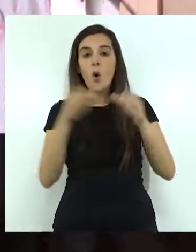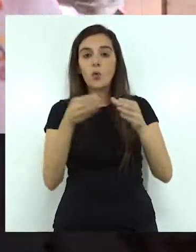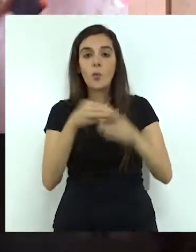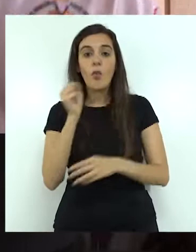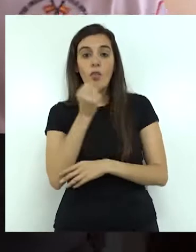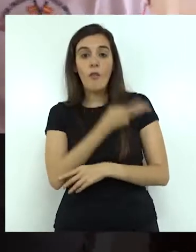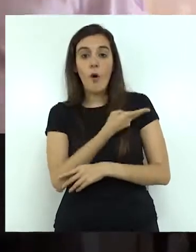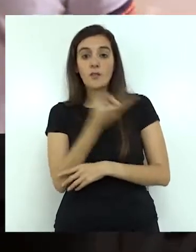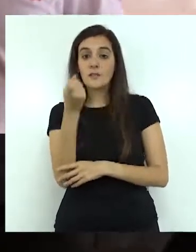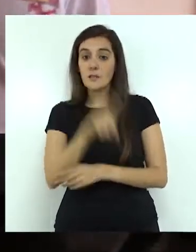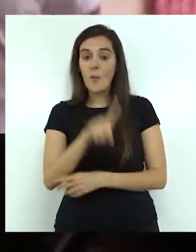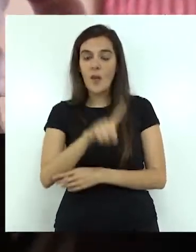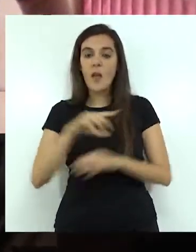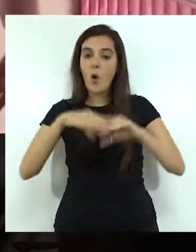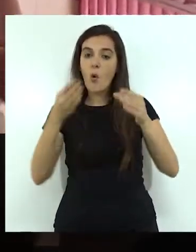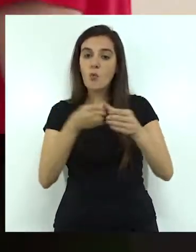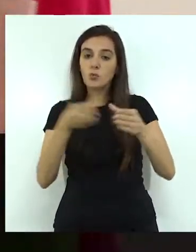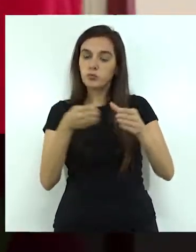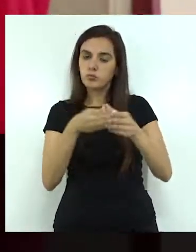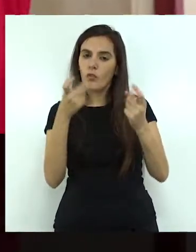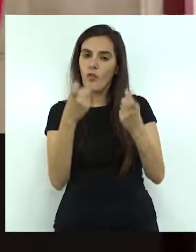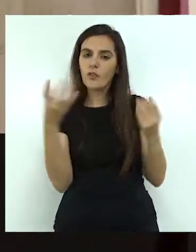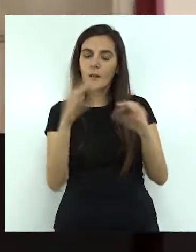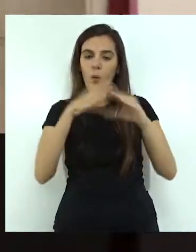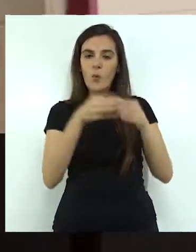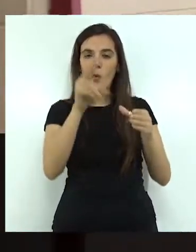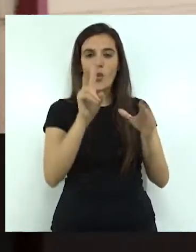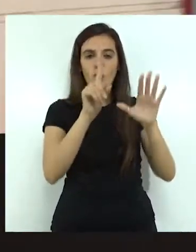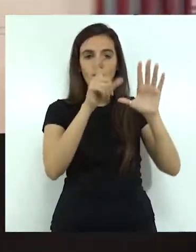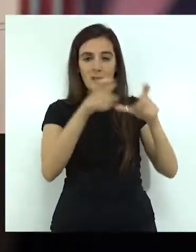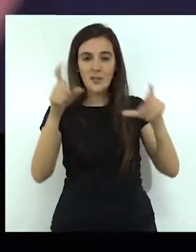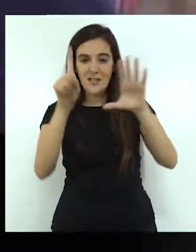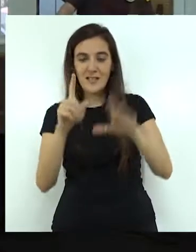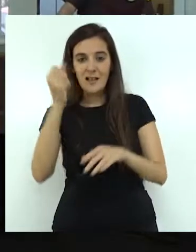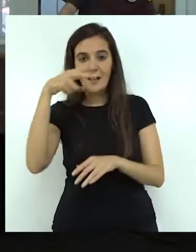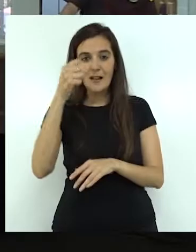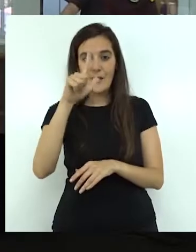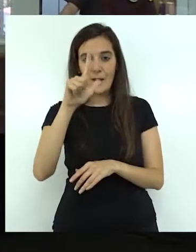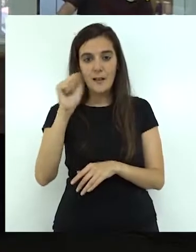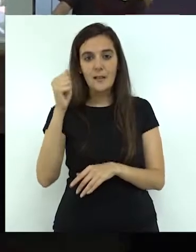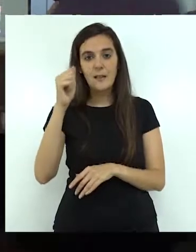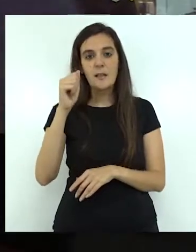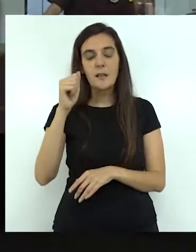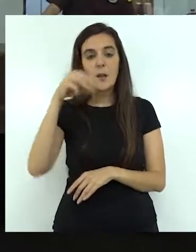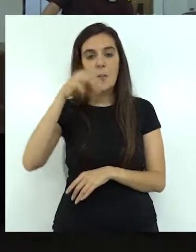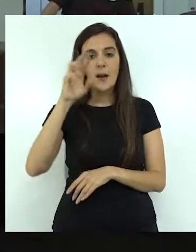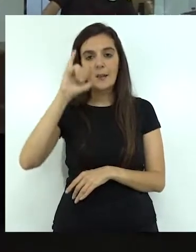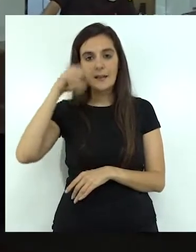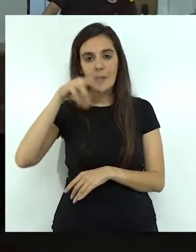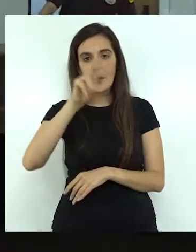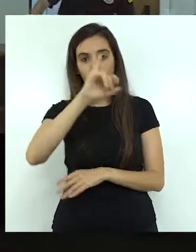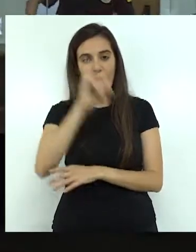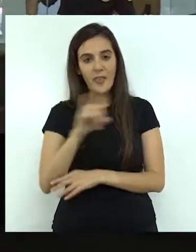grupo donde faltaban dos de sus seis integrantes anabel en fuentes del carmen vázquez pues para nosotros es un honor un